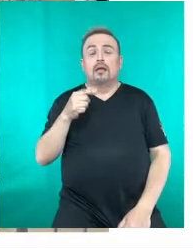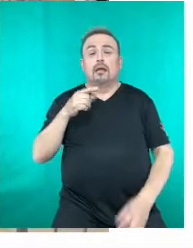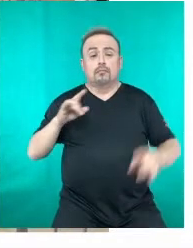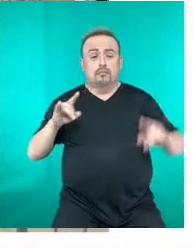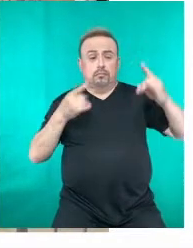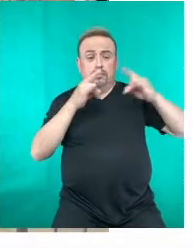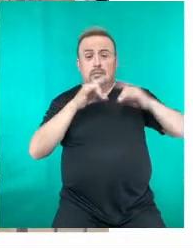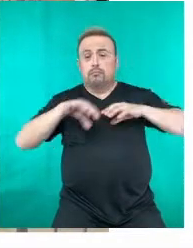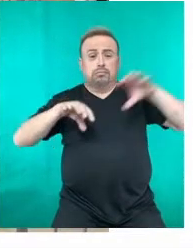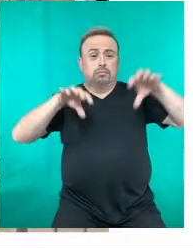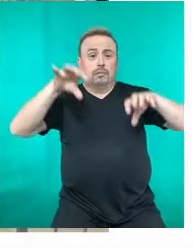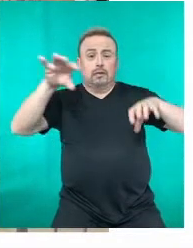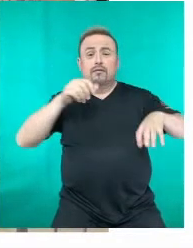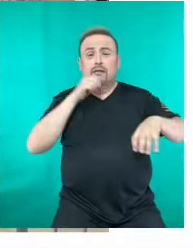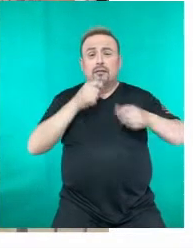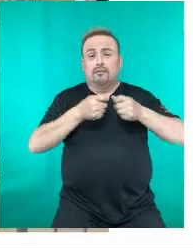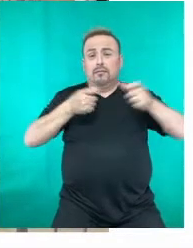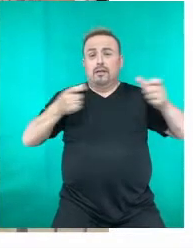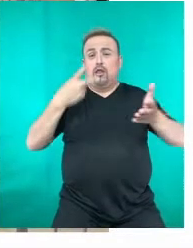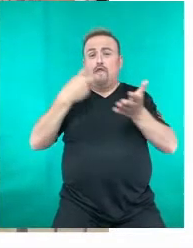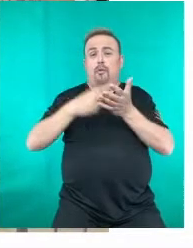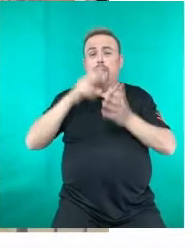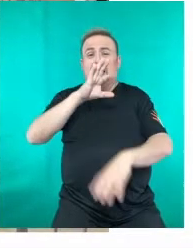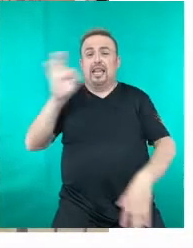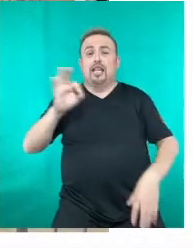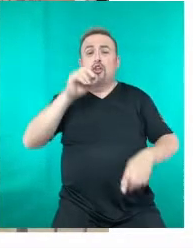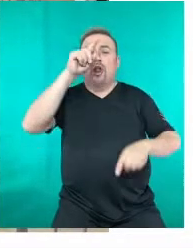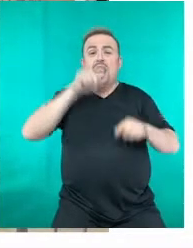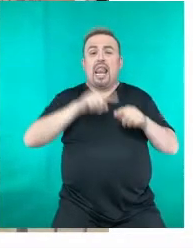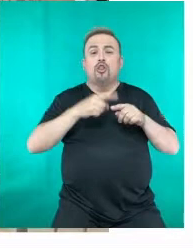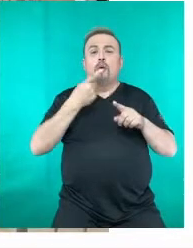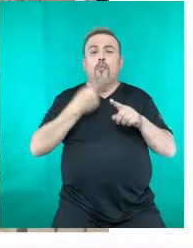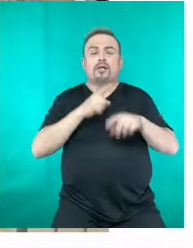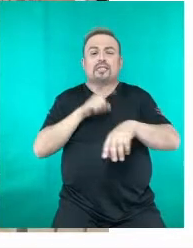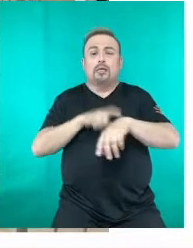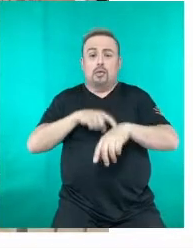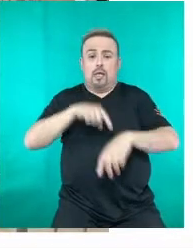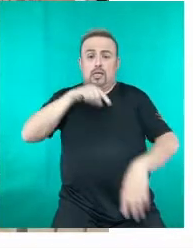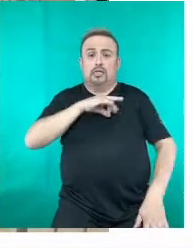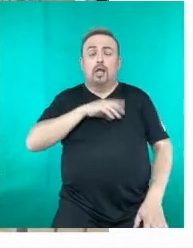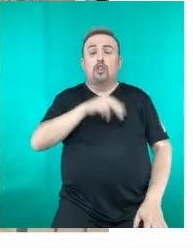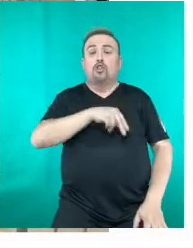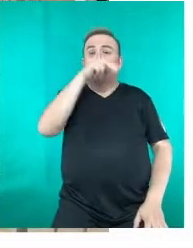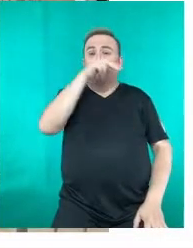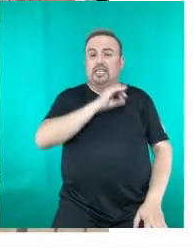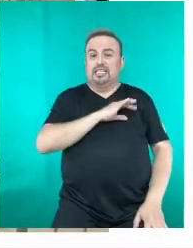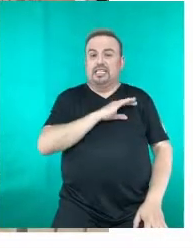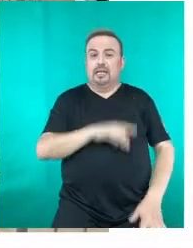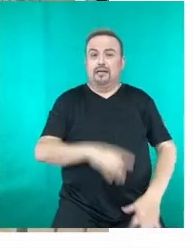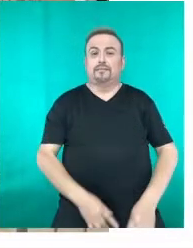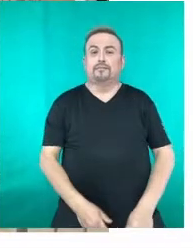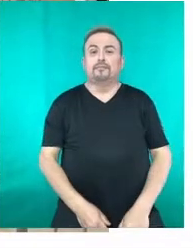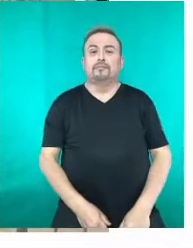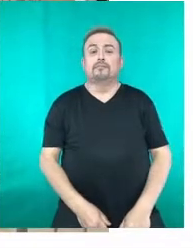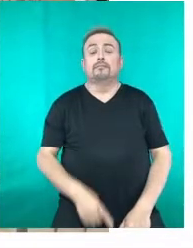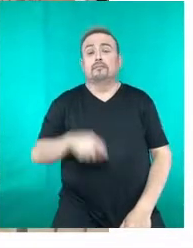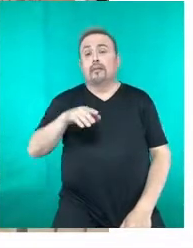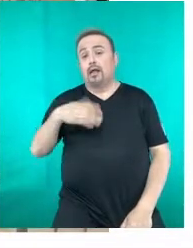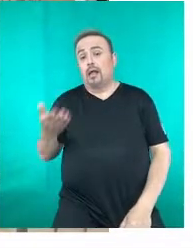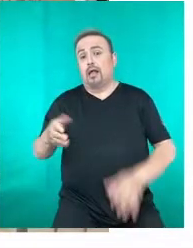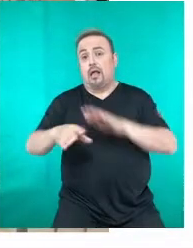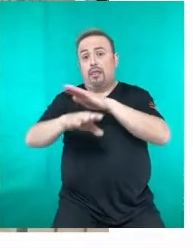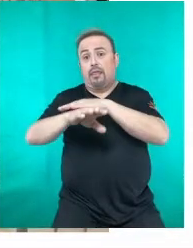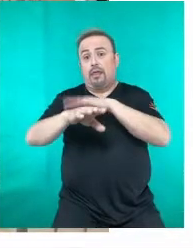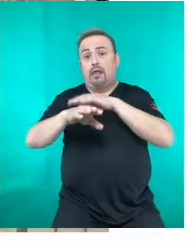más, es de una planta de 2.500 litros por segundo, aquí en nuestro país, en el norte de Chile. Acá a la derecha puede